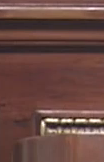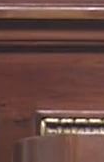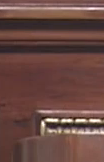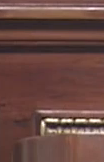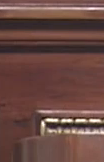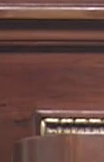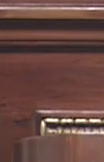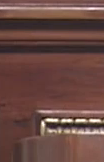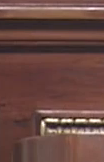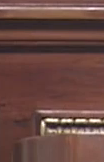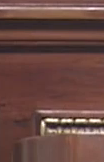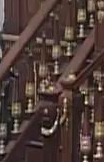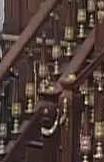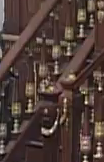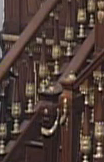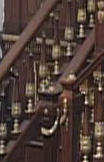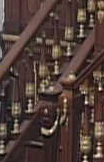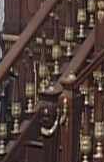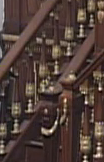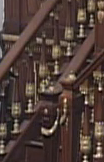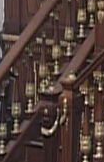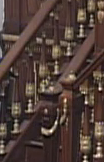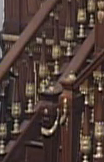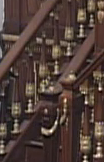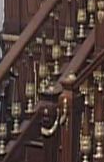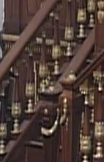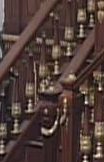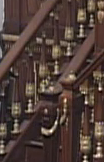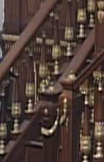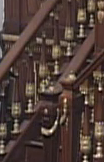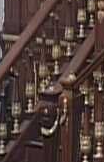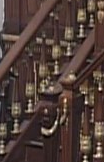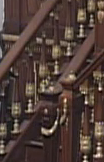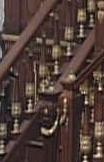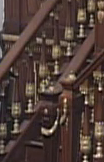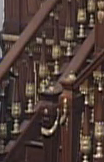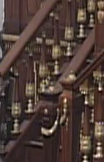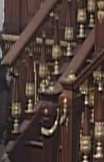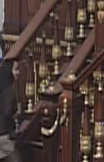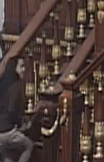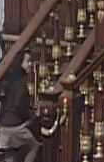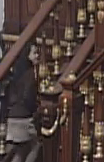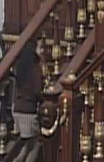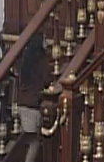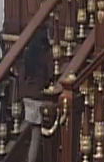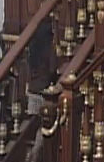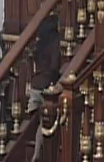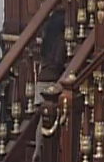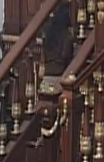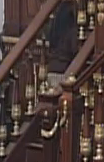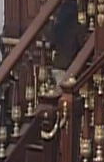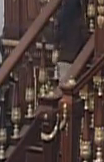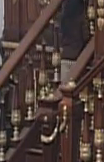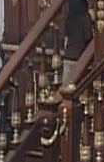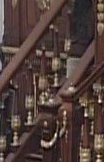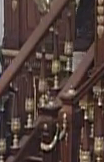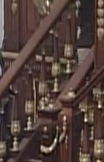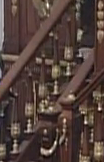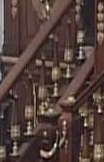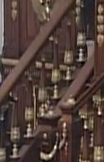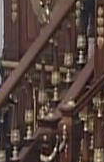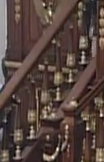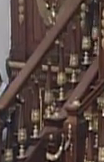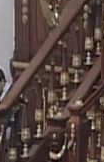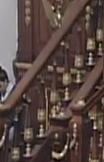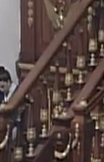kikuke. Que xhalil tunsoten nshbe que aljes kiakiles.